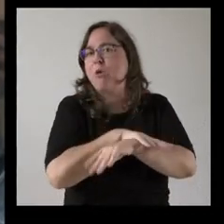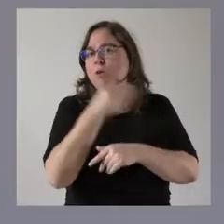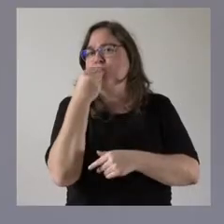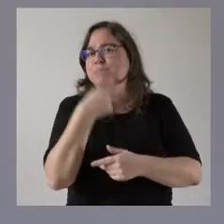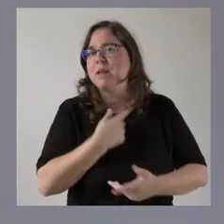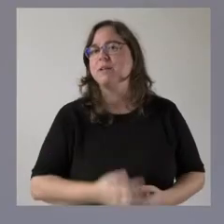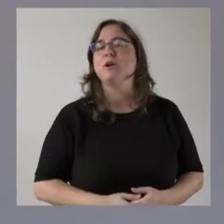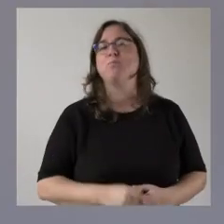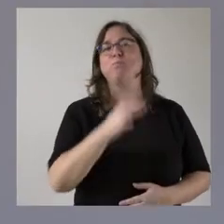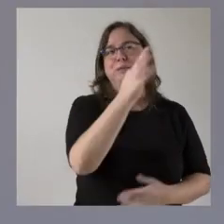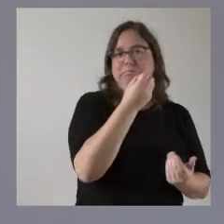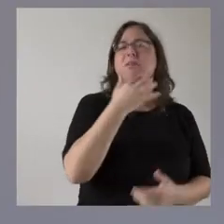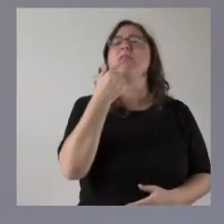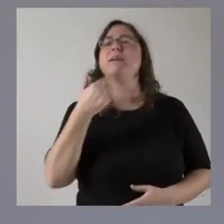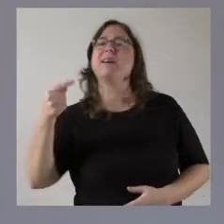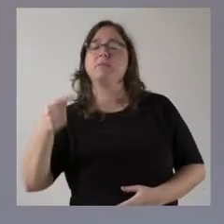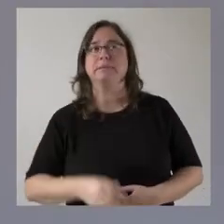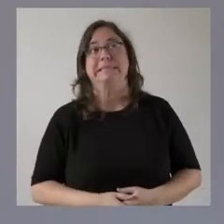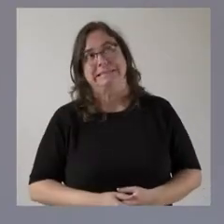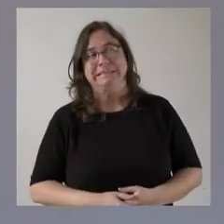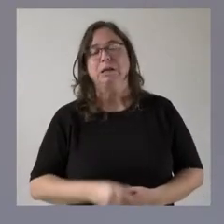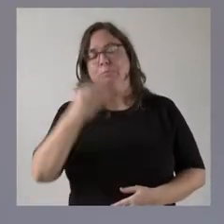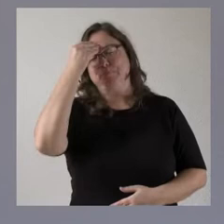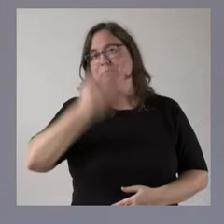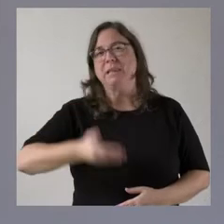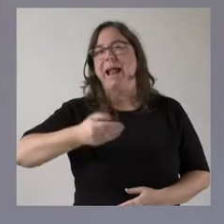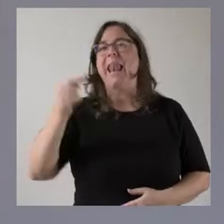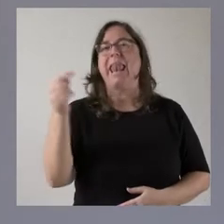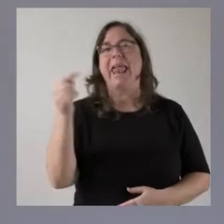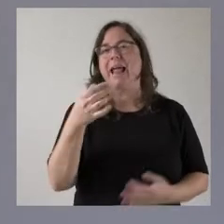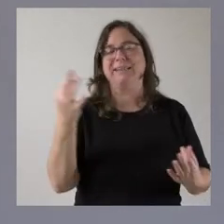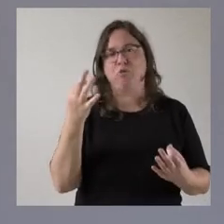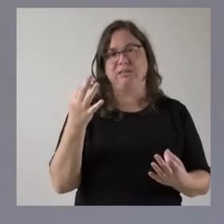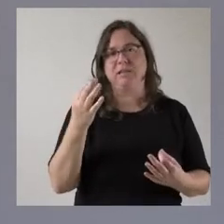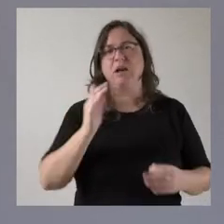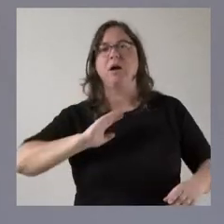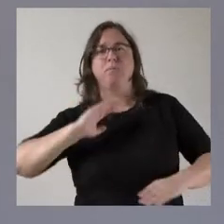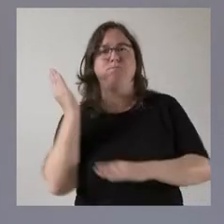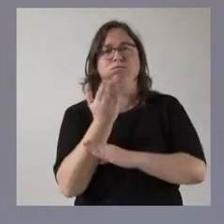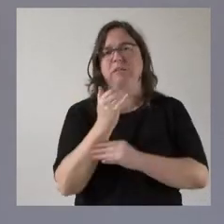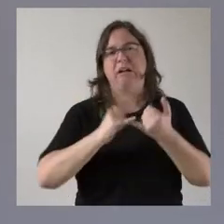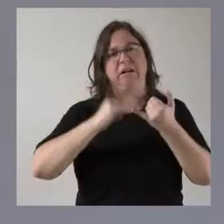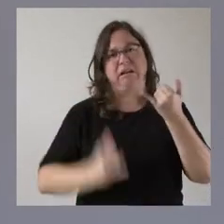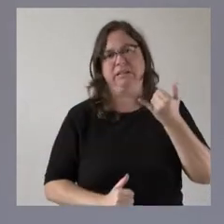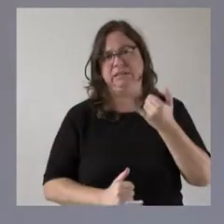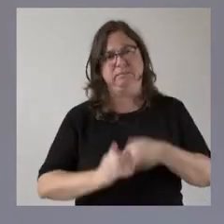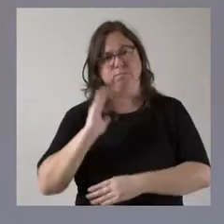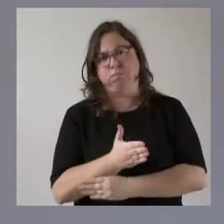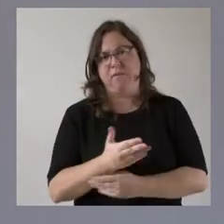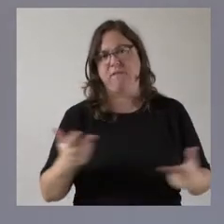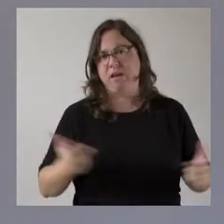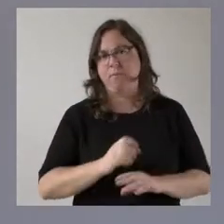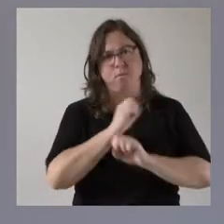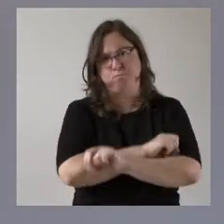Pues quizá la principal sombra que hemos tenido este periodo es el impacto del agravamiento de la crisis económica y el